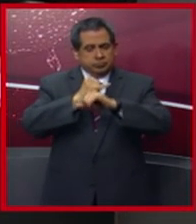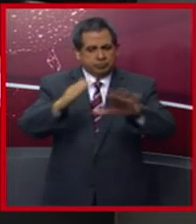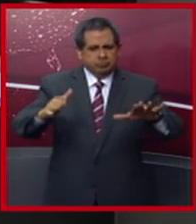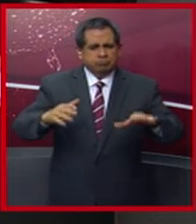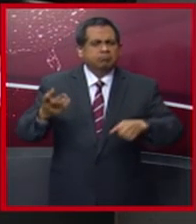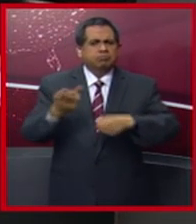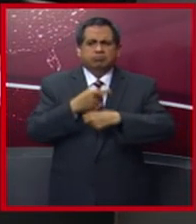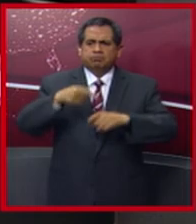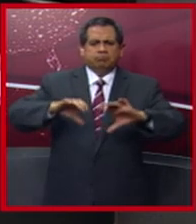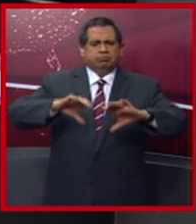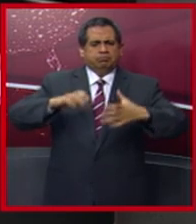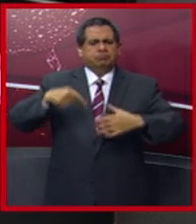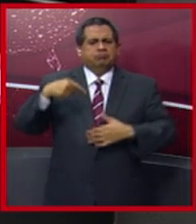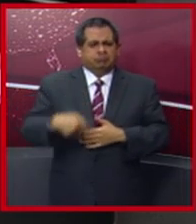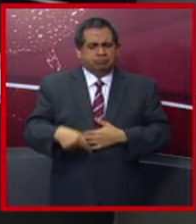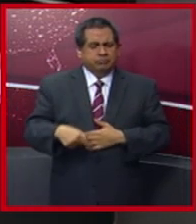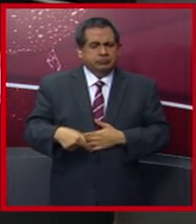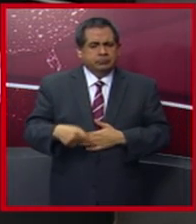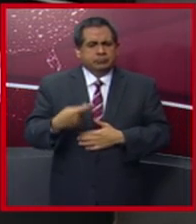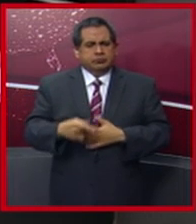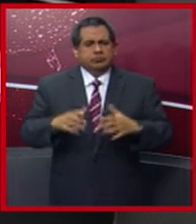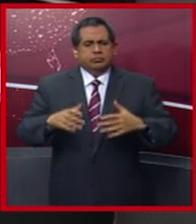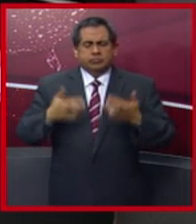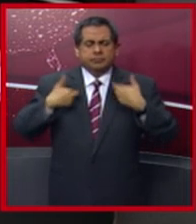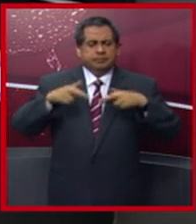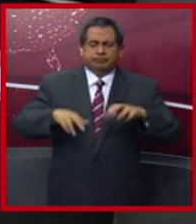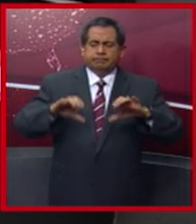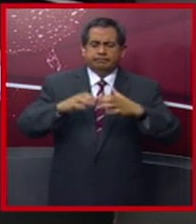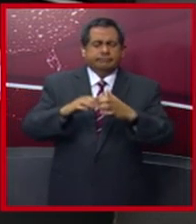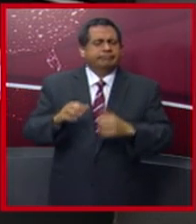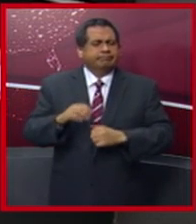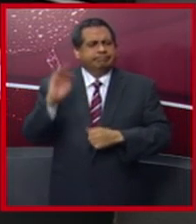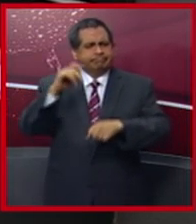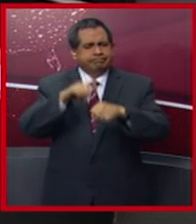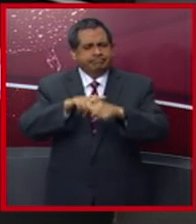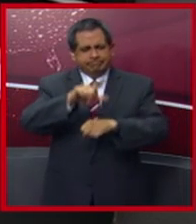información que se genera a partir del trabajo de nuestras y nuestros representantes aquí en el Congreso Federal. Ya regresamos.